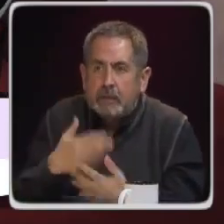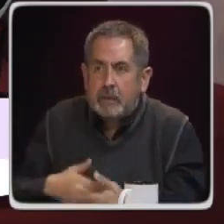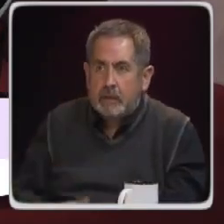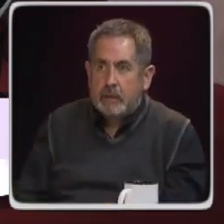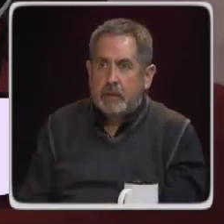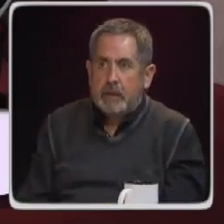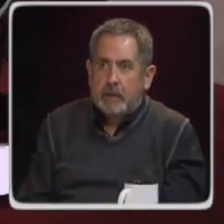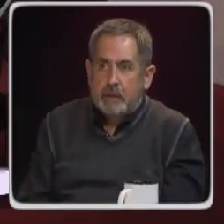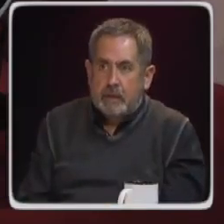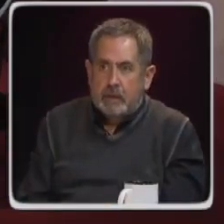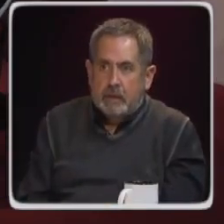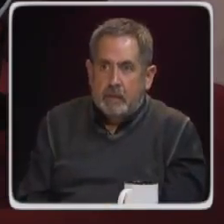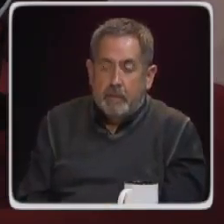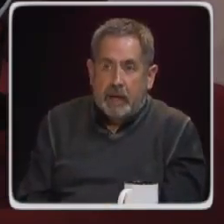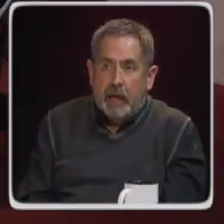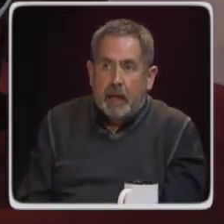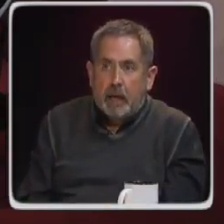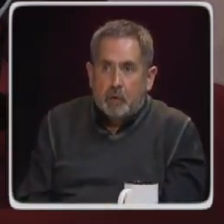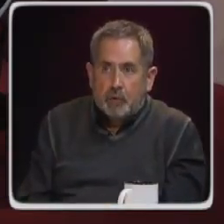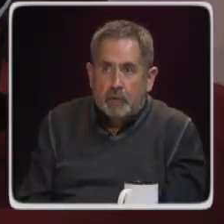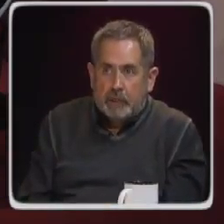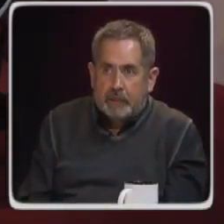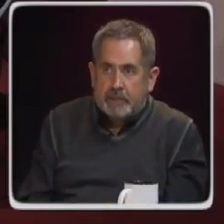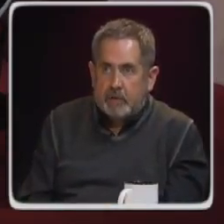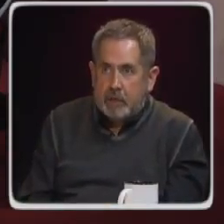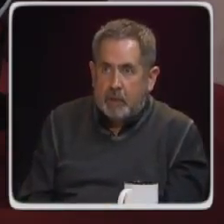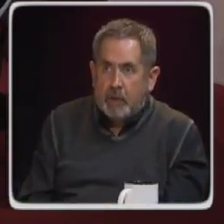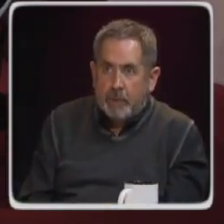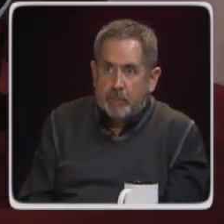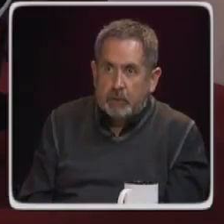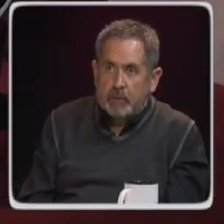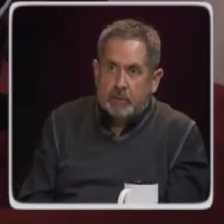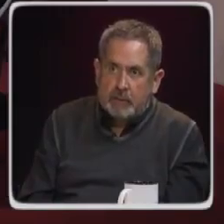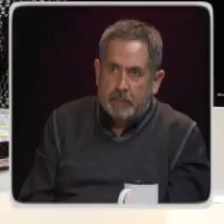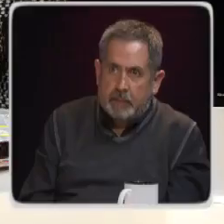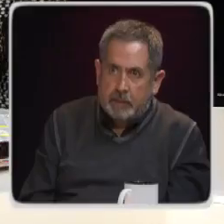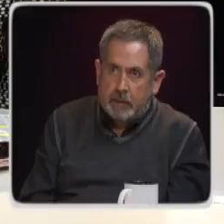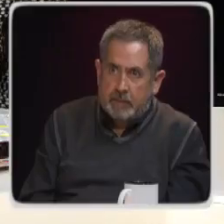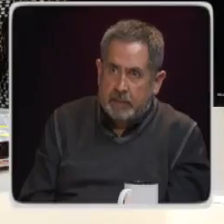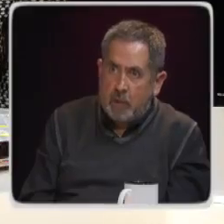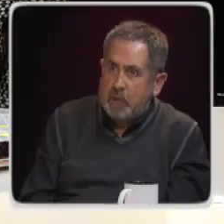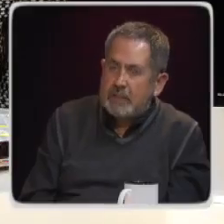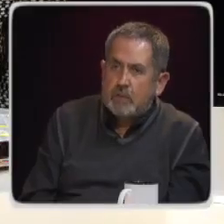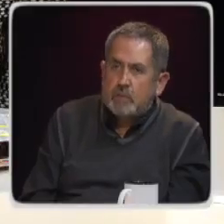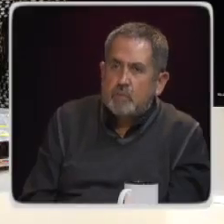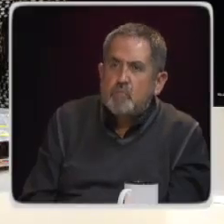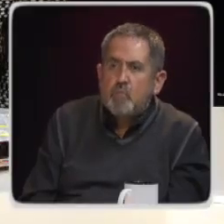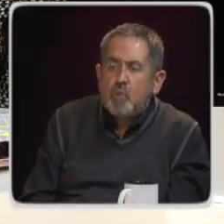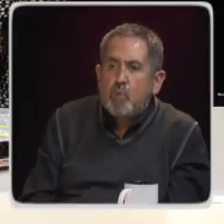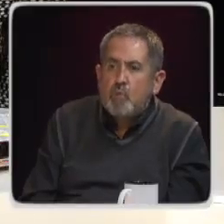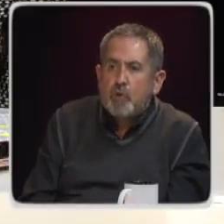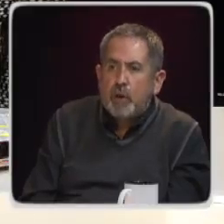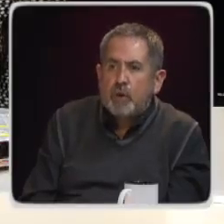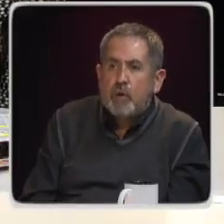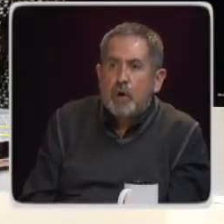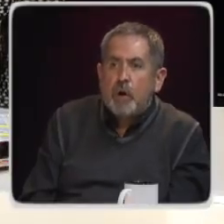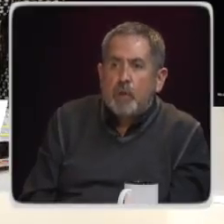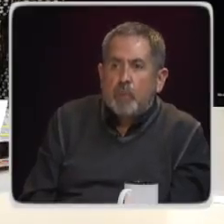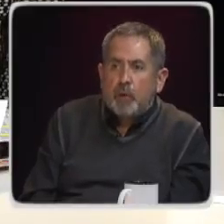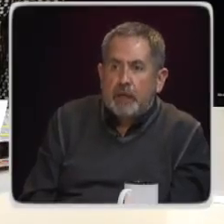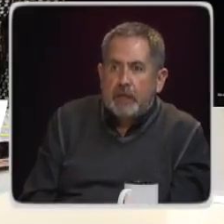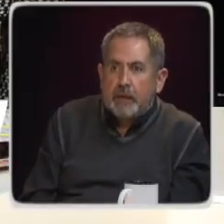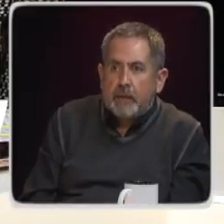las políticas públicas, porque de repente nosotros hacemos las políticas públicas en nuestra cuenta y no sabemos, no conocemos esto, no conocemos